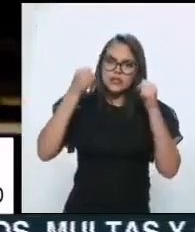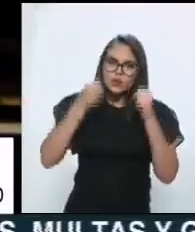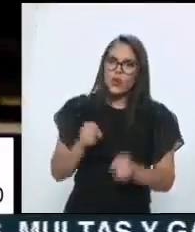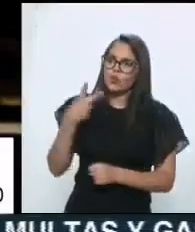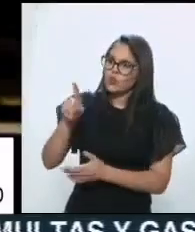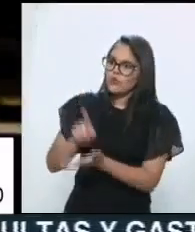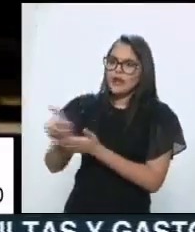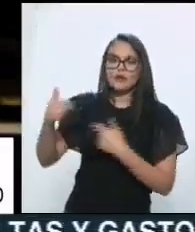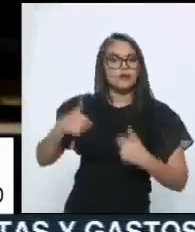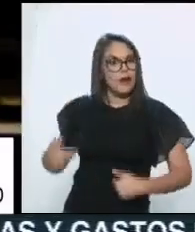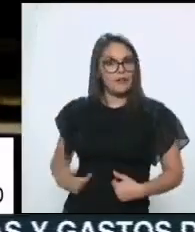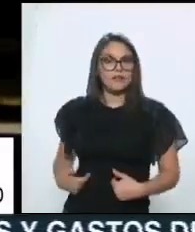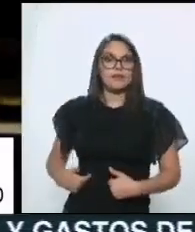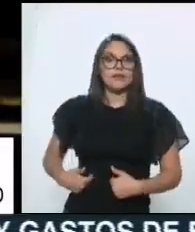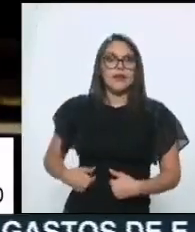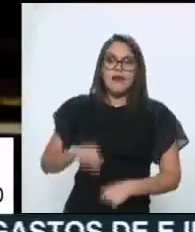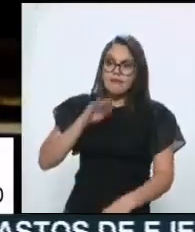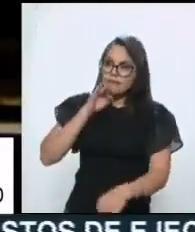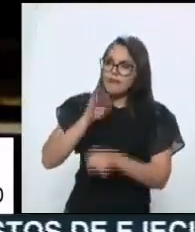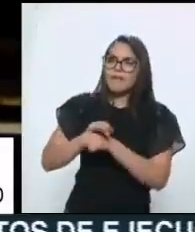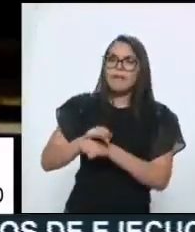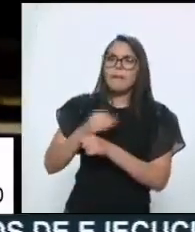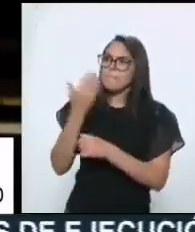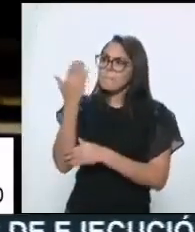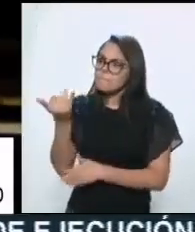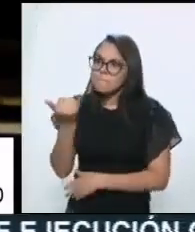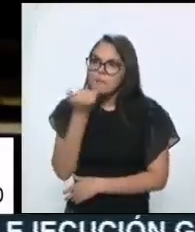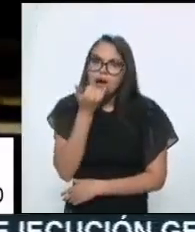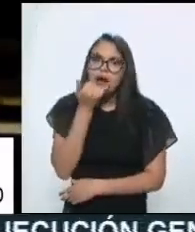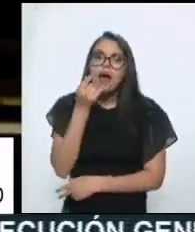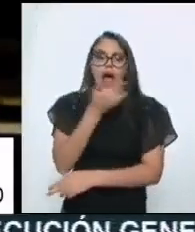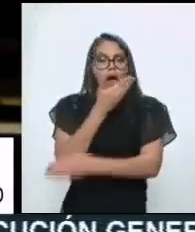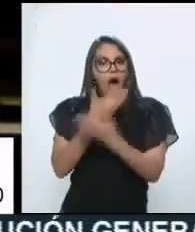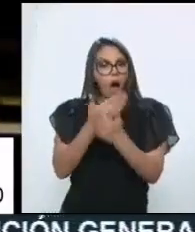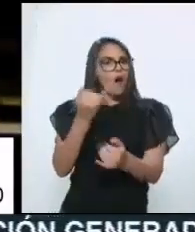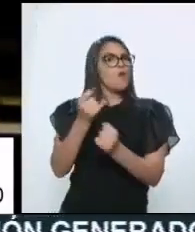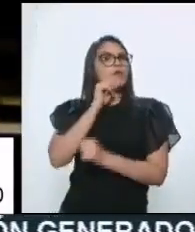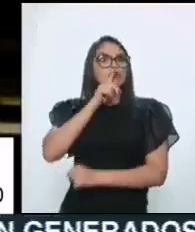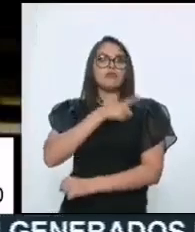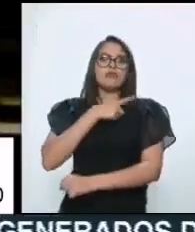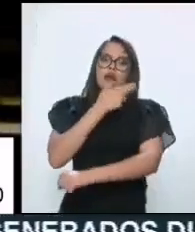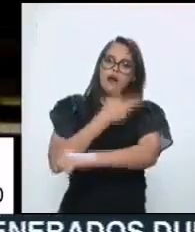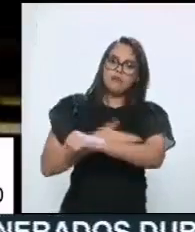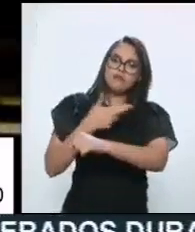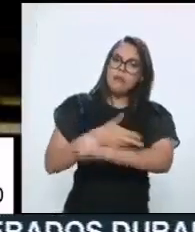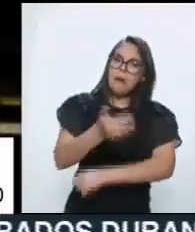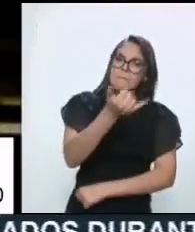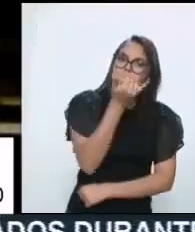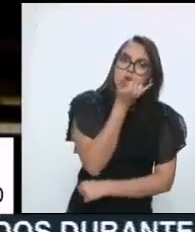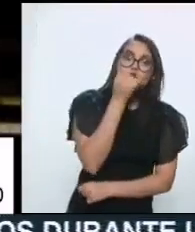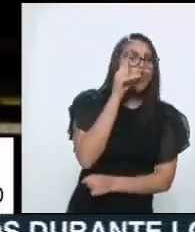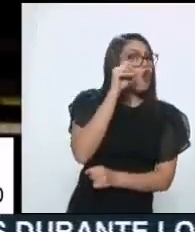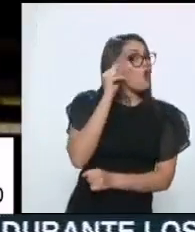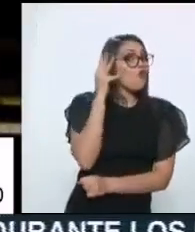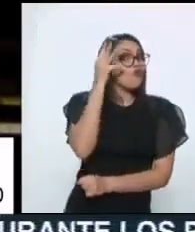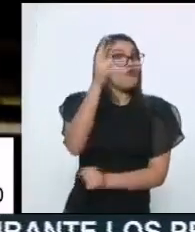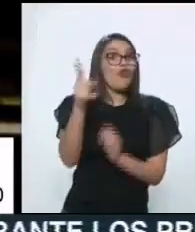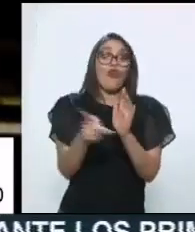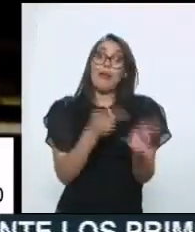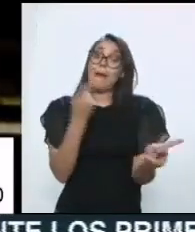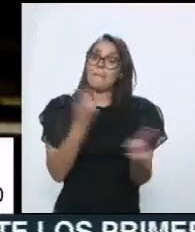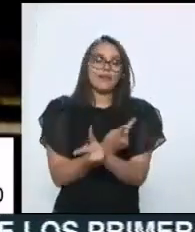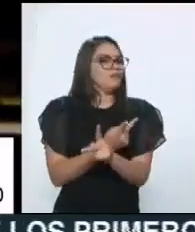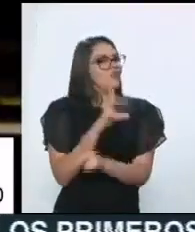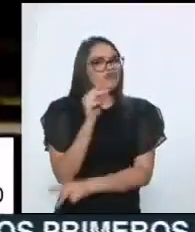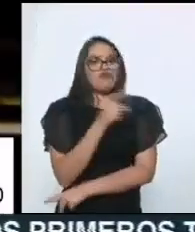luego, que el esclarecimiento completo de los hechos y el encontrar quiénes son responsables en México